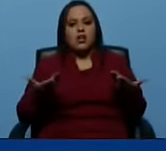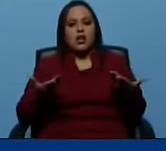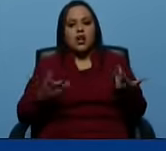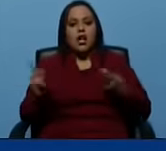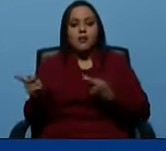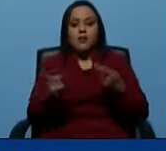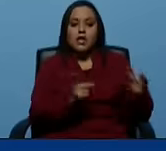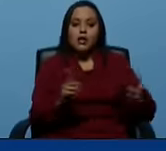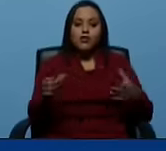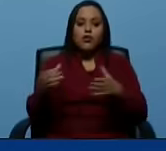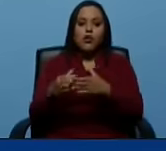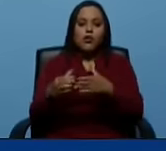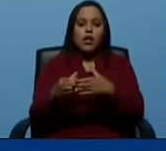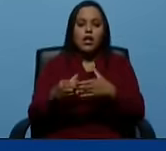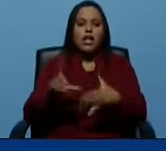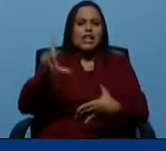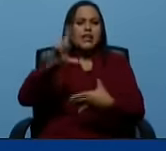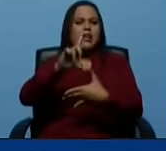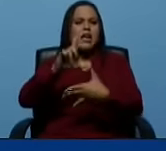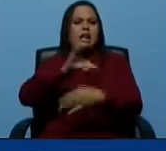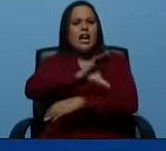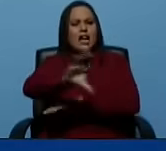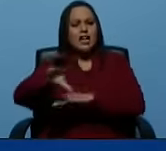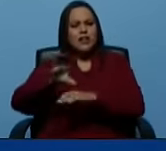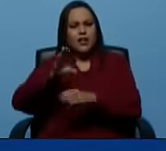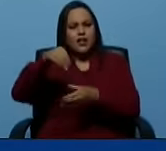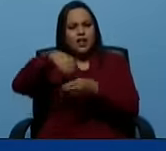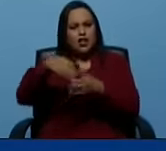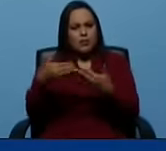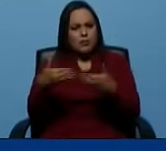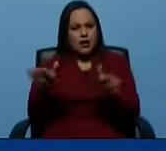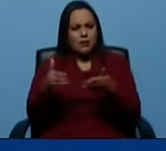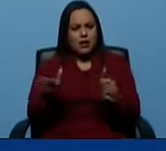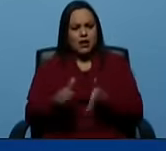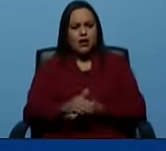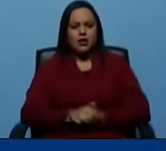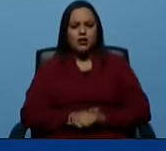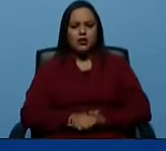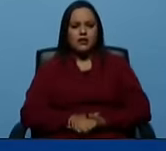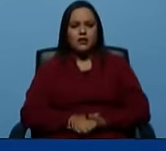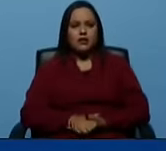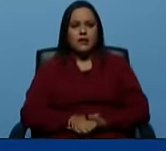una cumbre de América Latina y el Caribe en el Panamá.